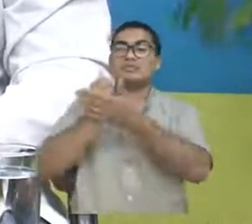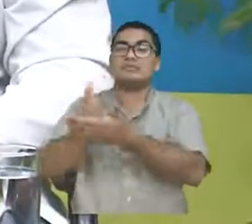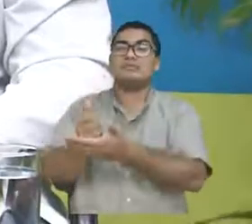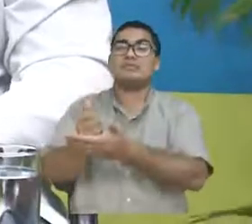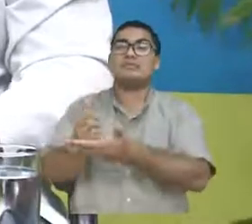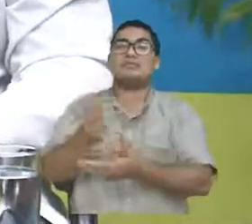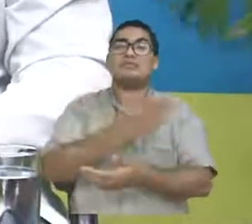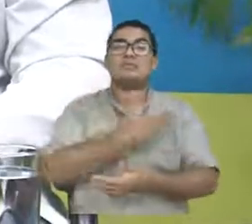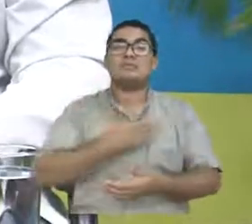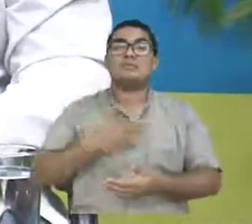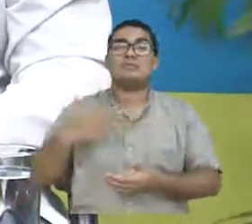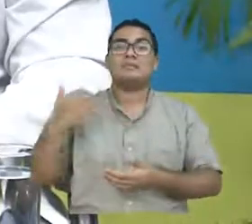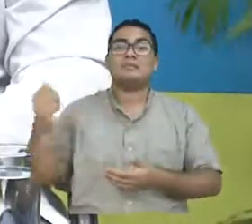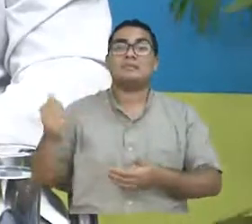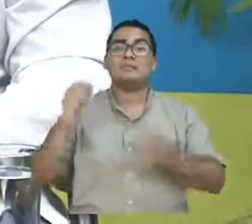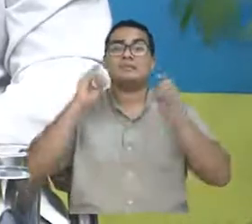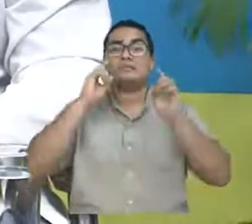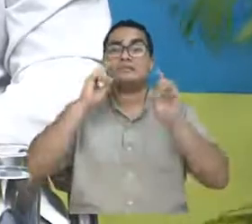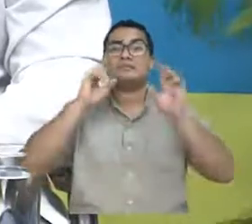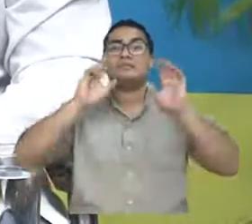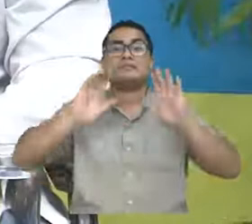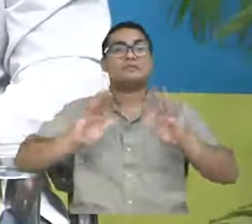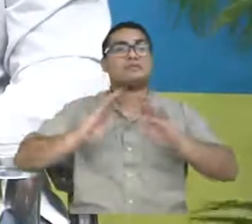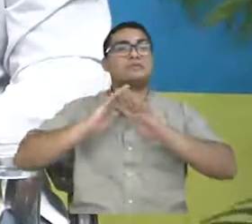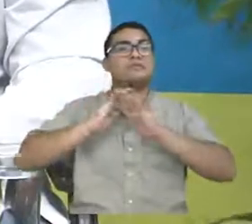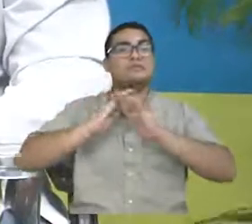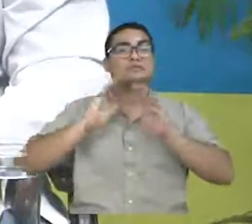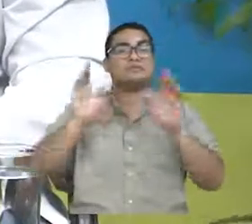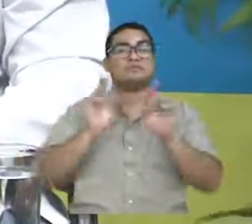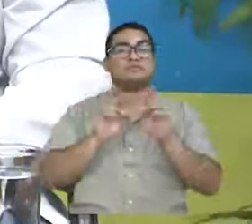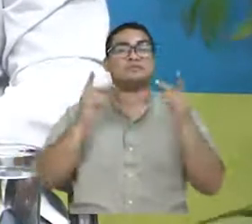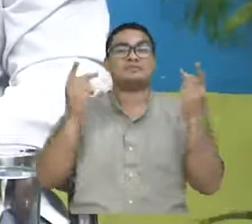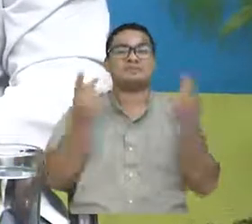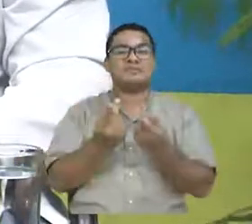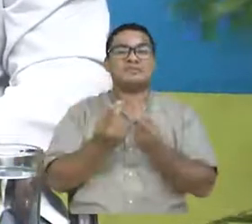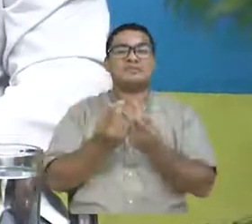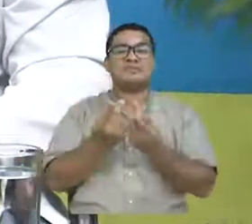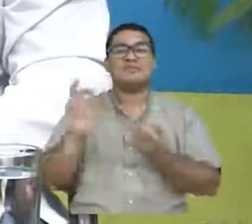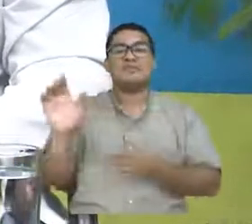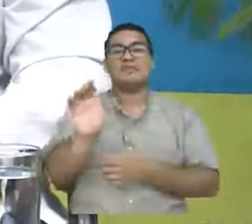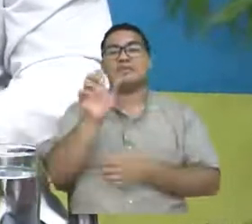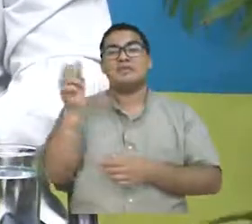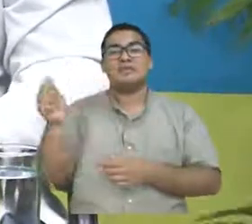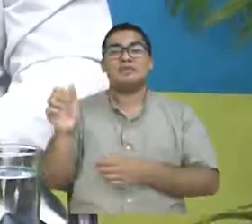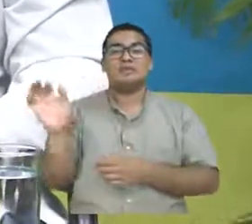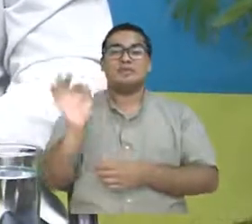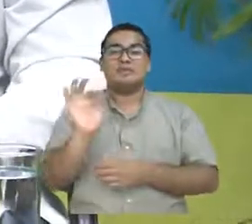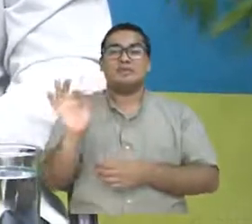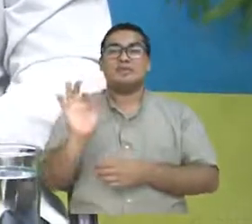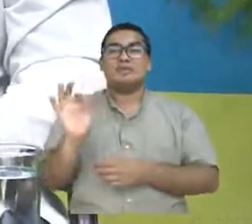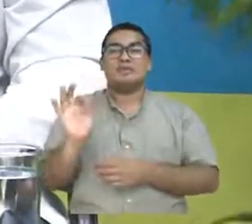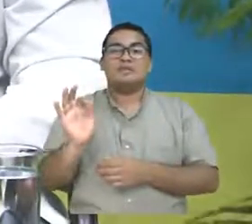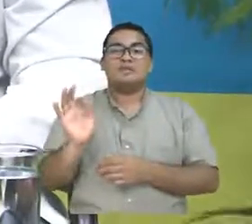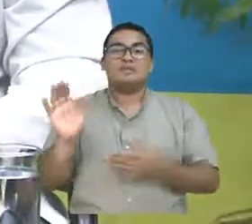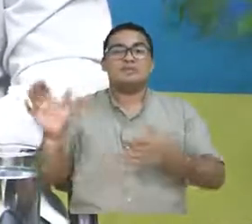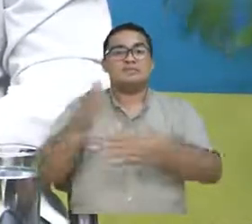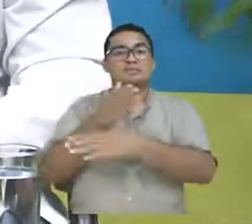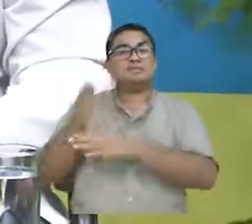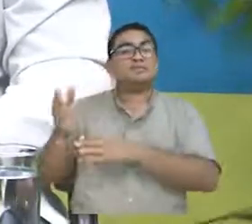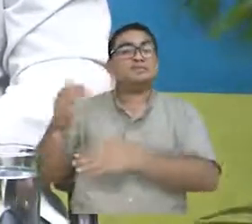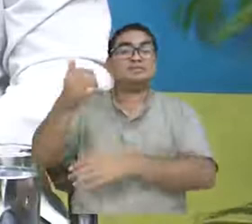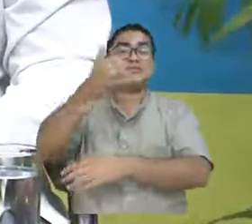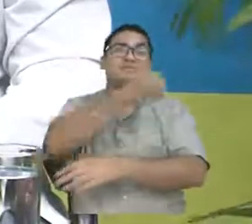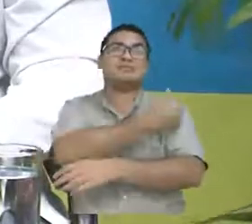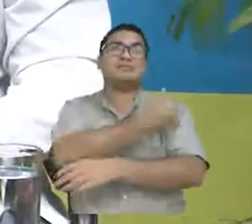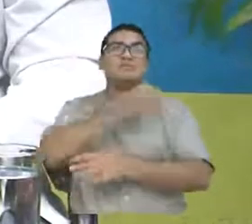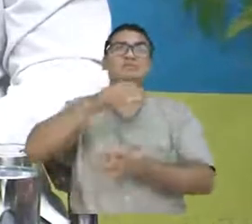mejor prevención de la población. Otra técnica que se está utilizando en los hospitales, en los centros de